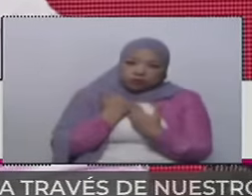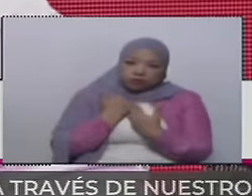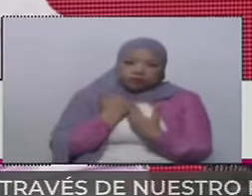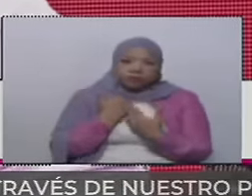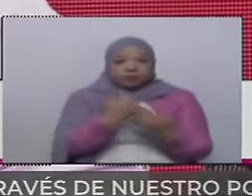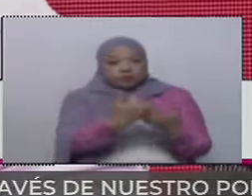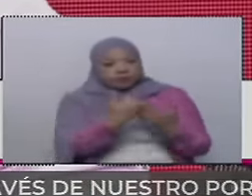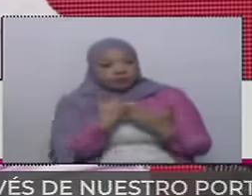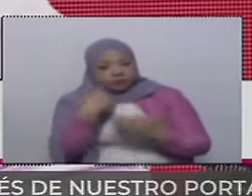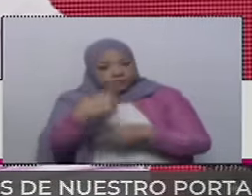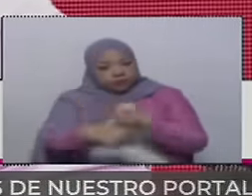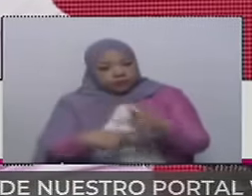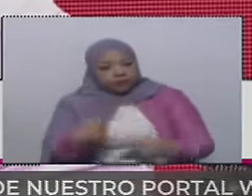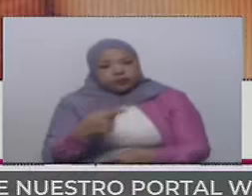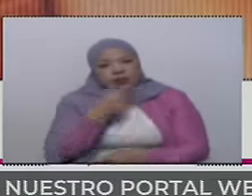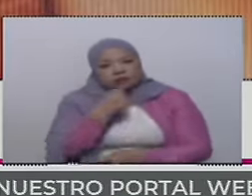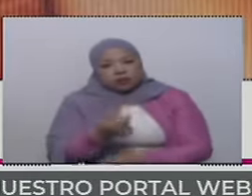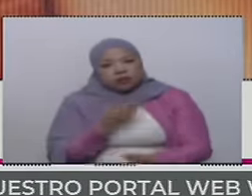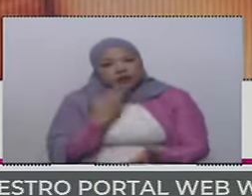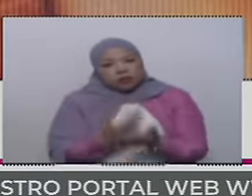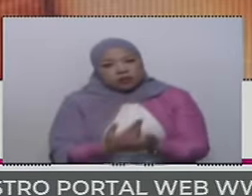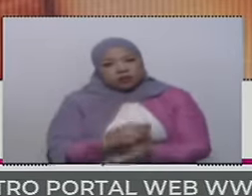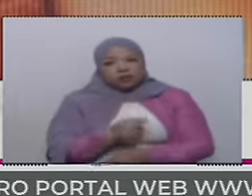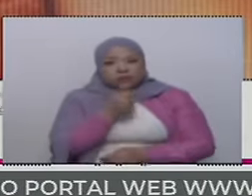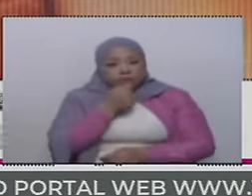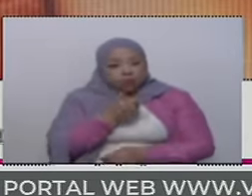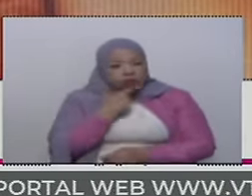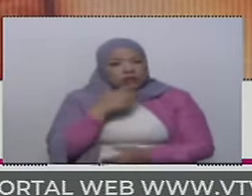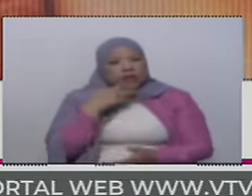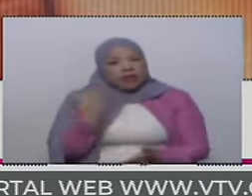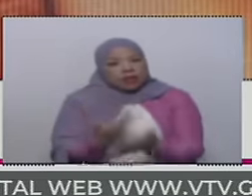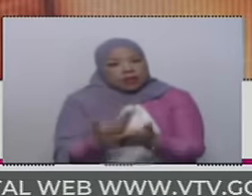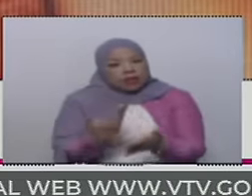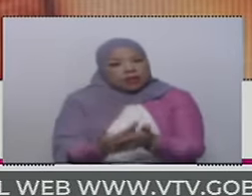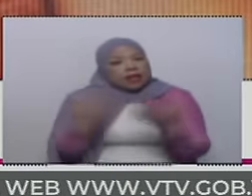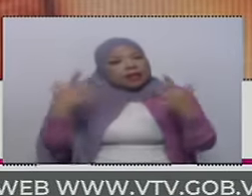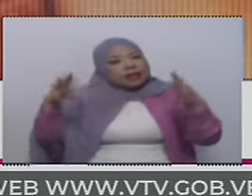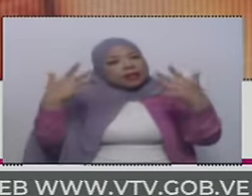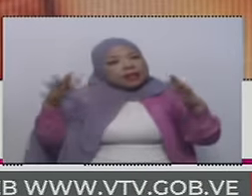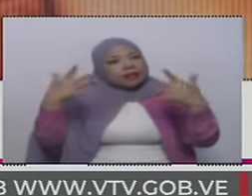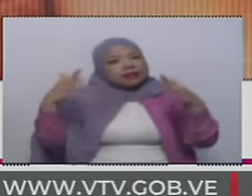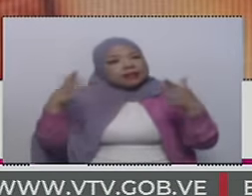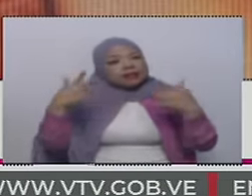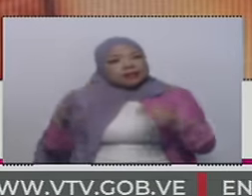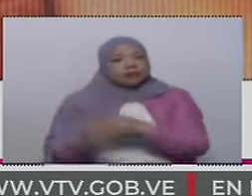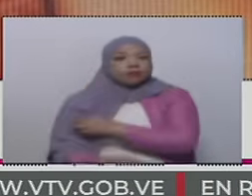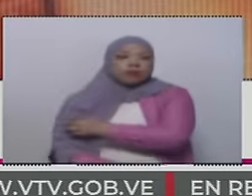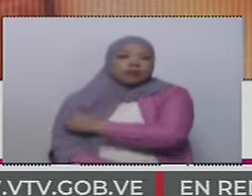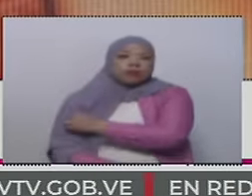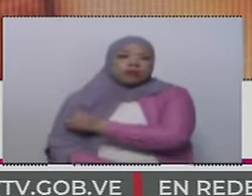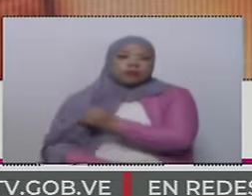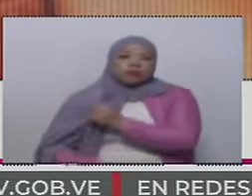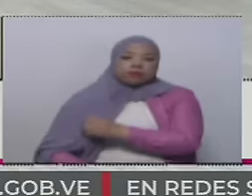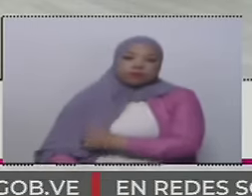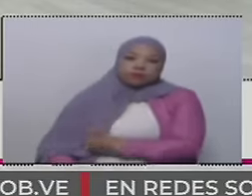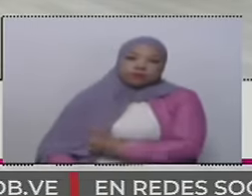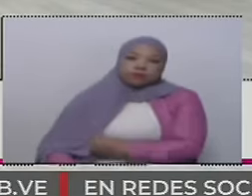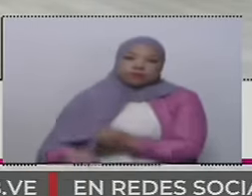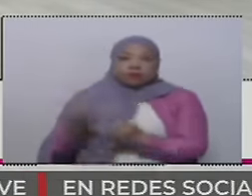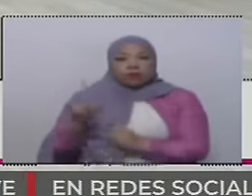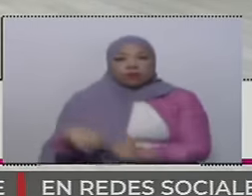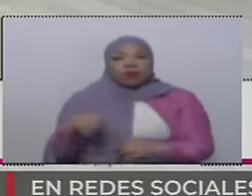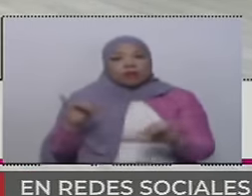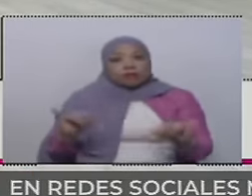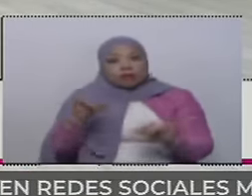ayudaron en este proceso. Qué bueno, qué bonito tu testimonio. Sí. Un aplauso, vale. Aparte que mi hermana también fue diagnosticada el